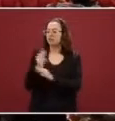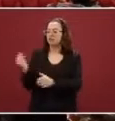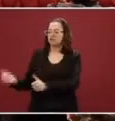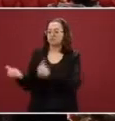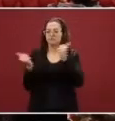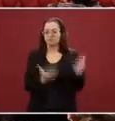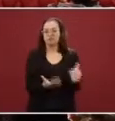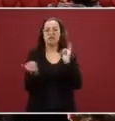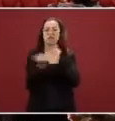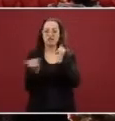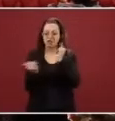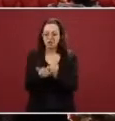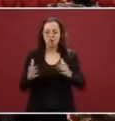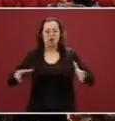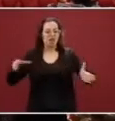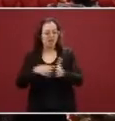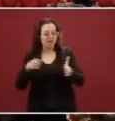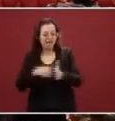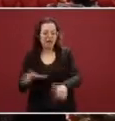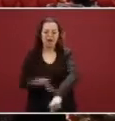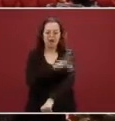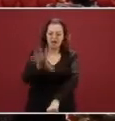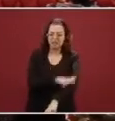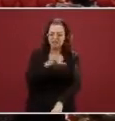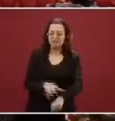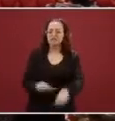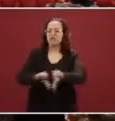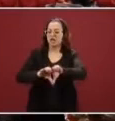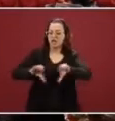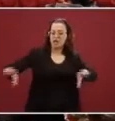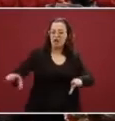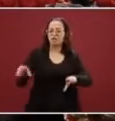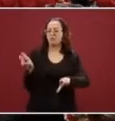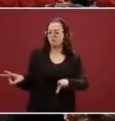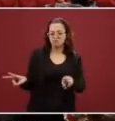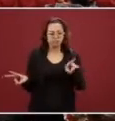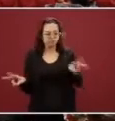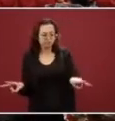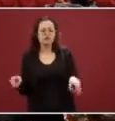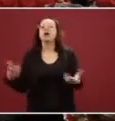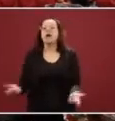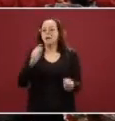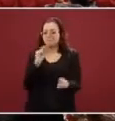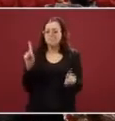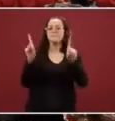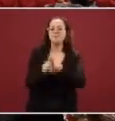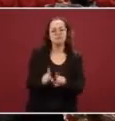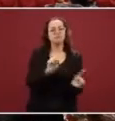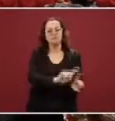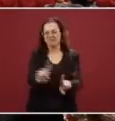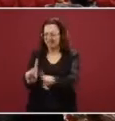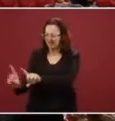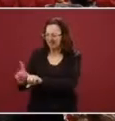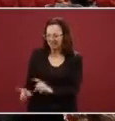las subestaciones, los transformadores, los cables de potencia, más de 35 kilómetros de cable y equipamiento eléctrico industrial, tuberías